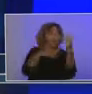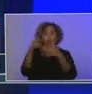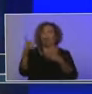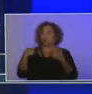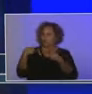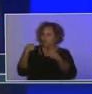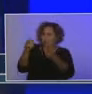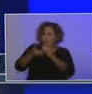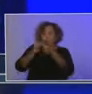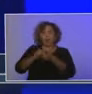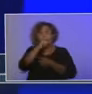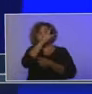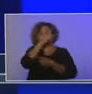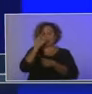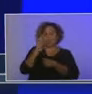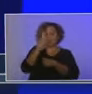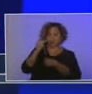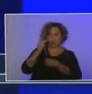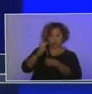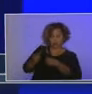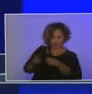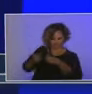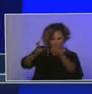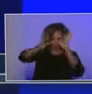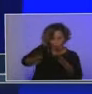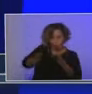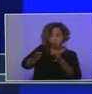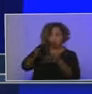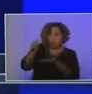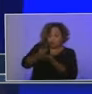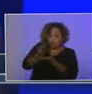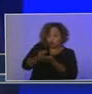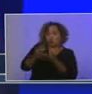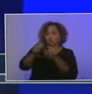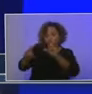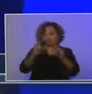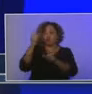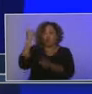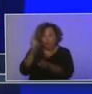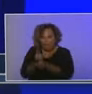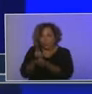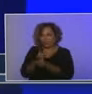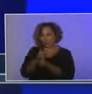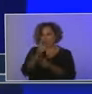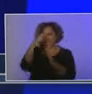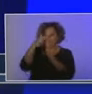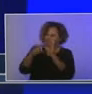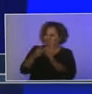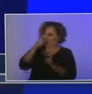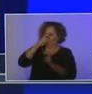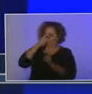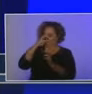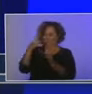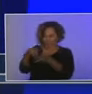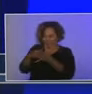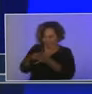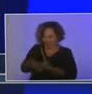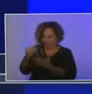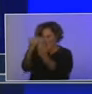esos problemas de que ahora quieren estar más que seguros de que los fondos se van a utilizar correctamente. Supongo que debe ser algo de eso también.